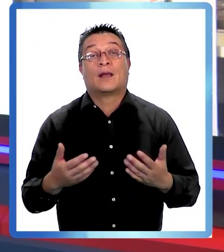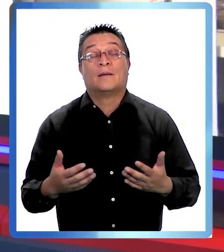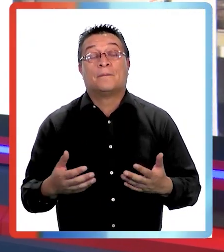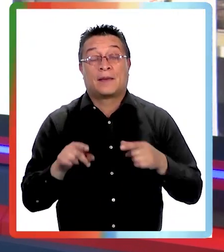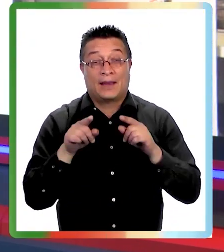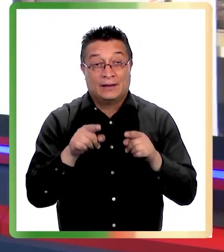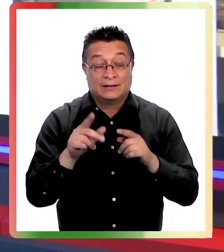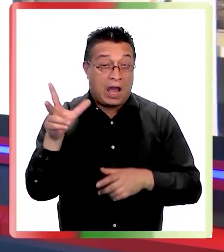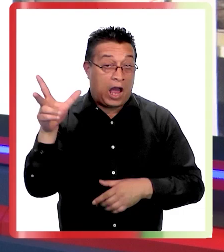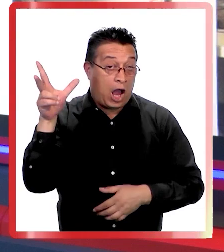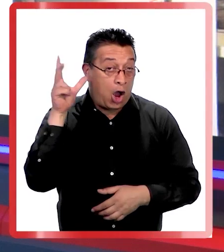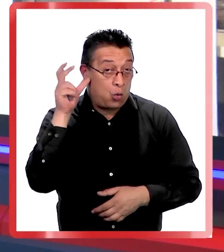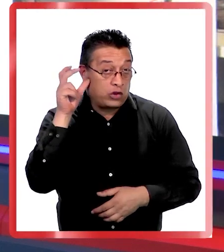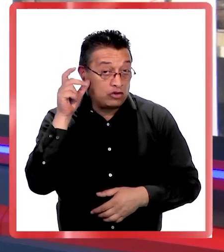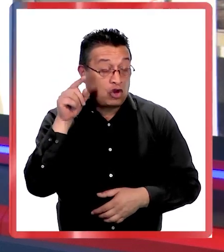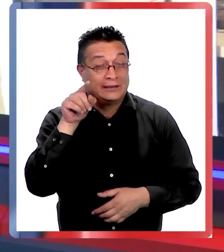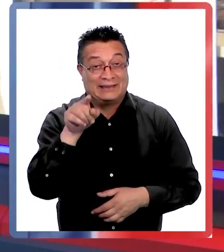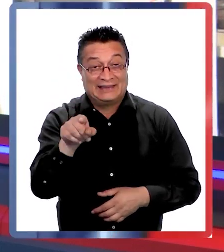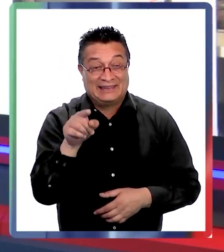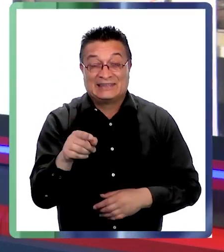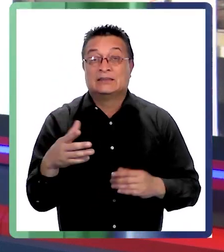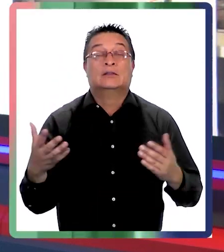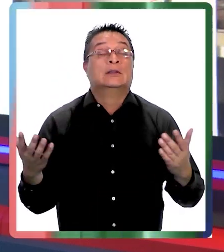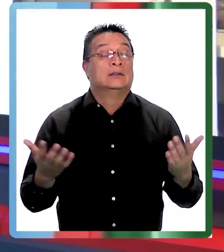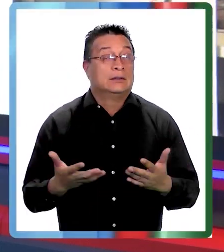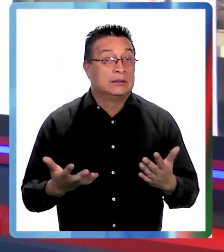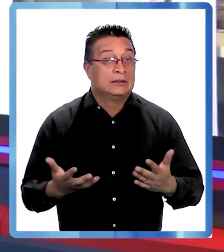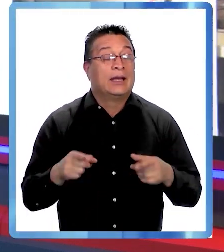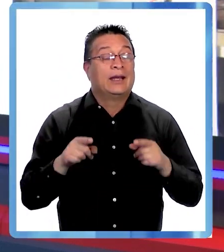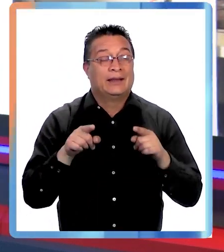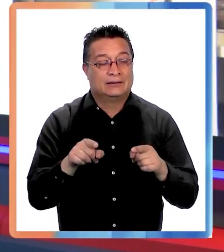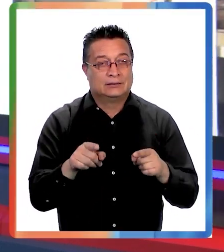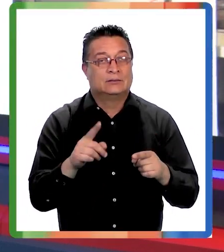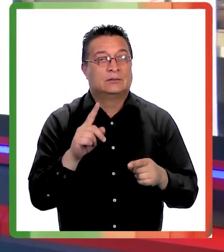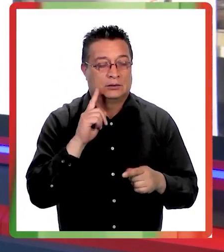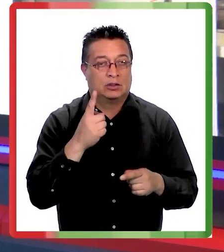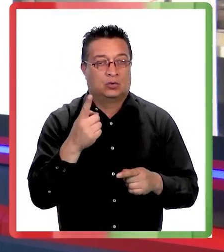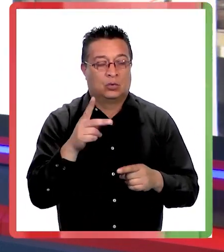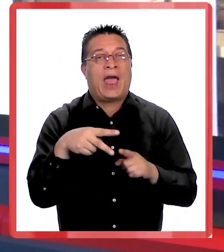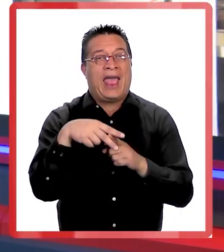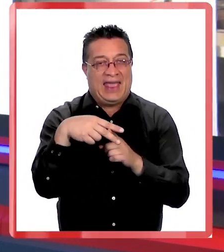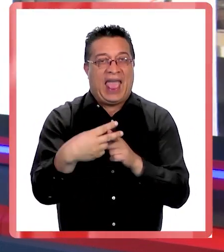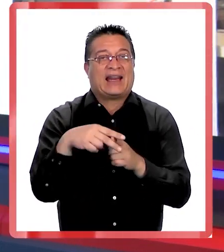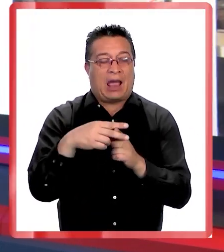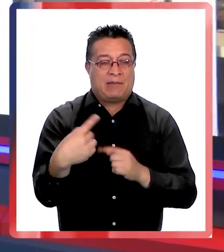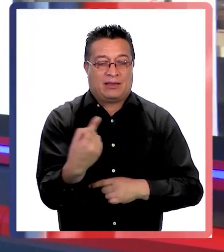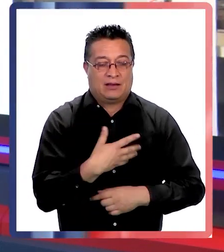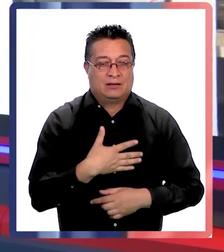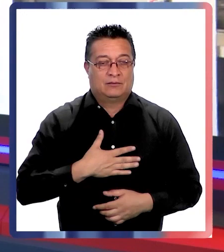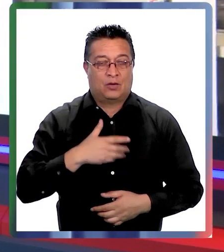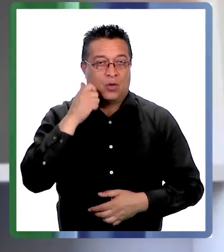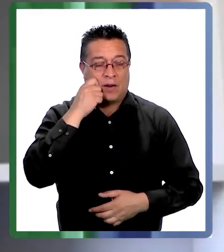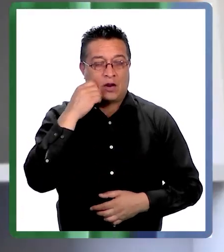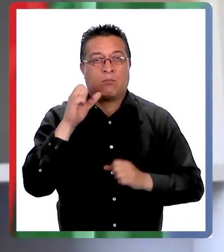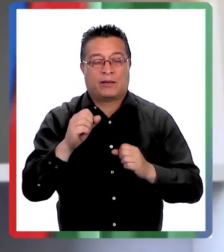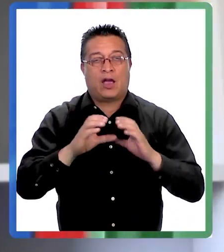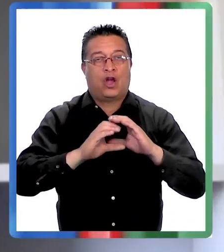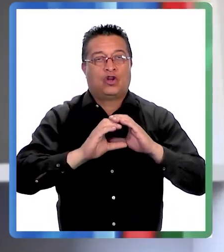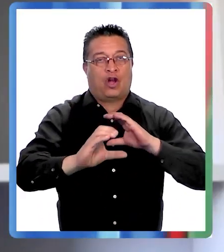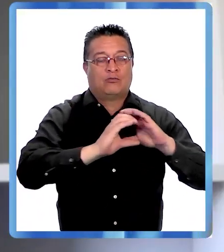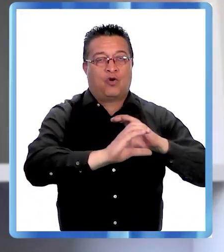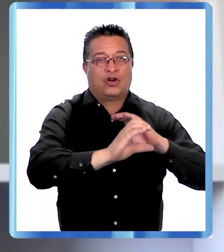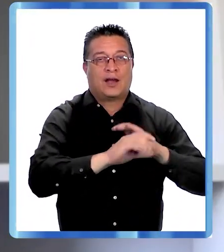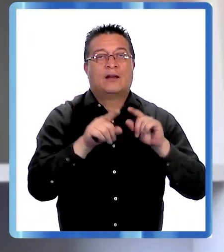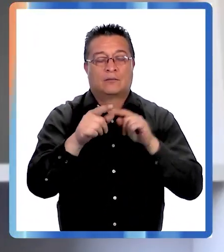Porque la audición en el fondo es una herramienta que nosotros tenemos para comunicarnos